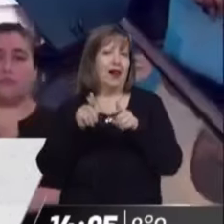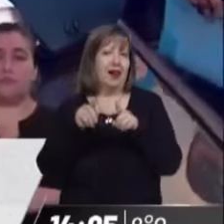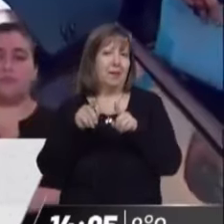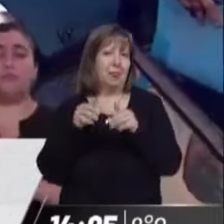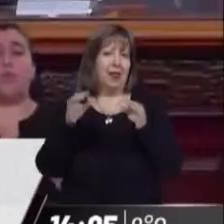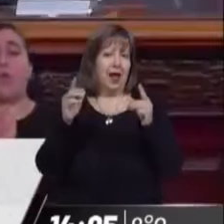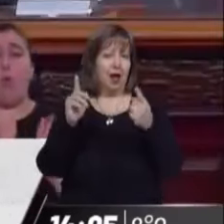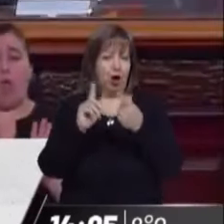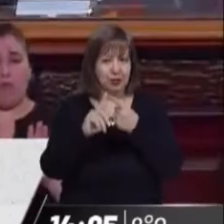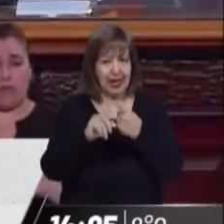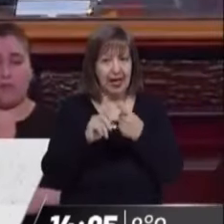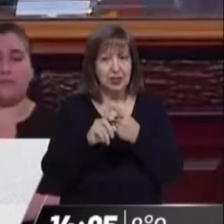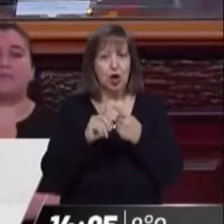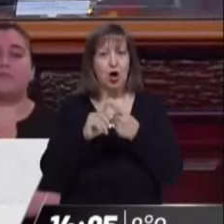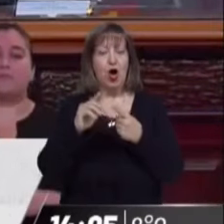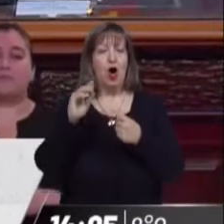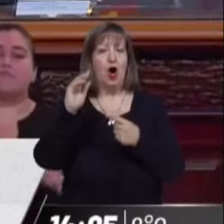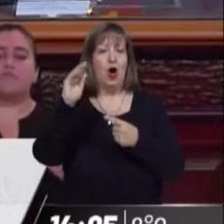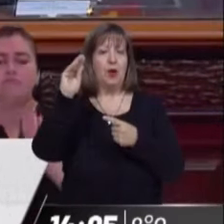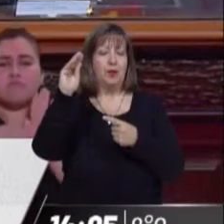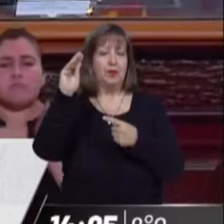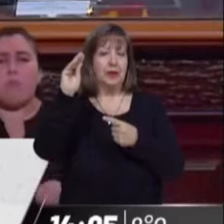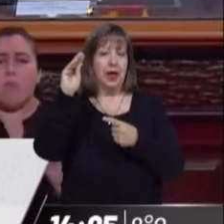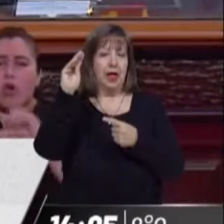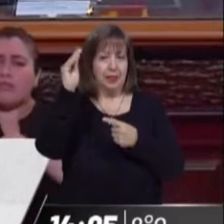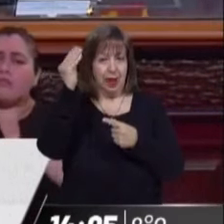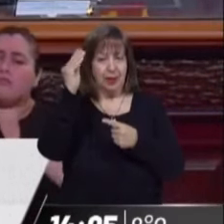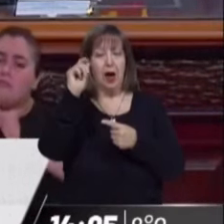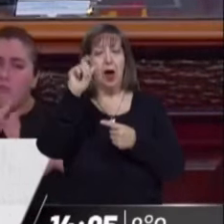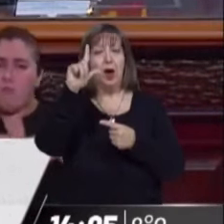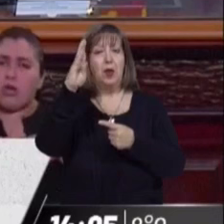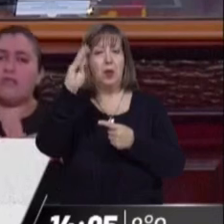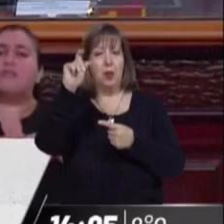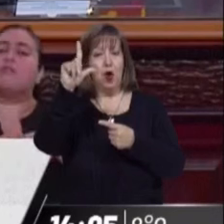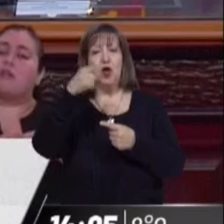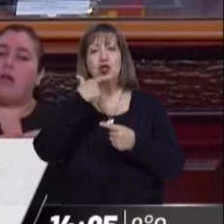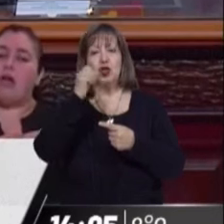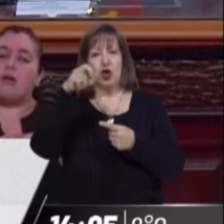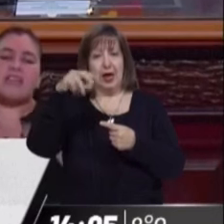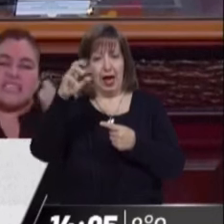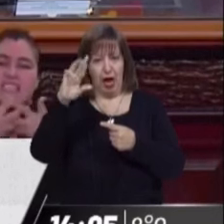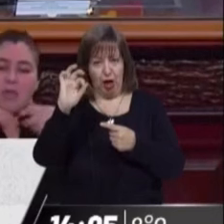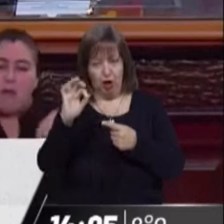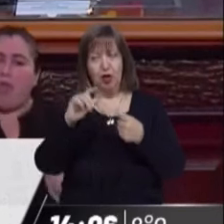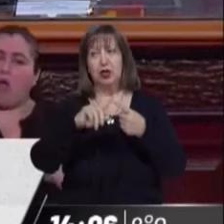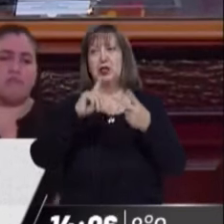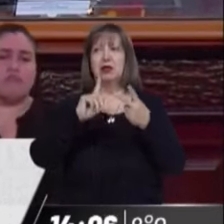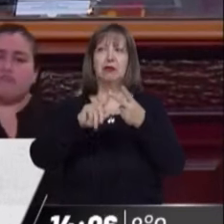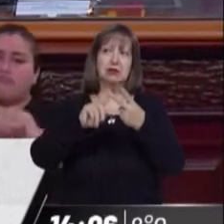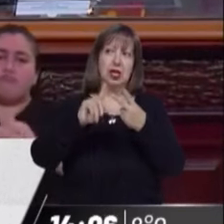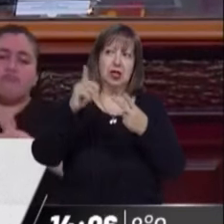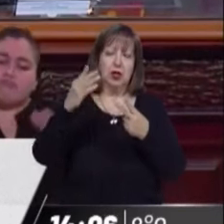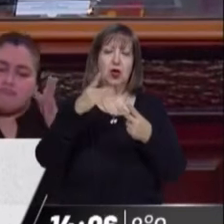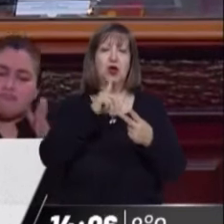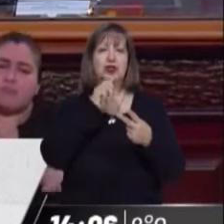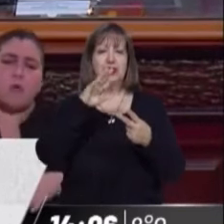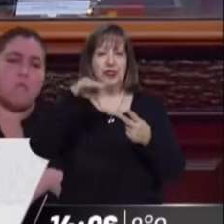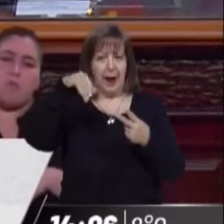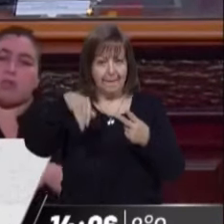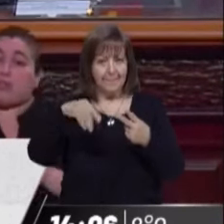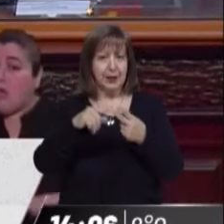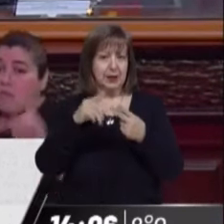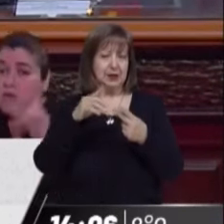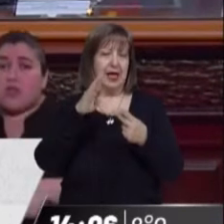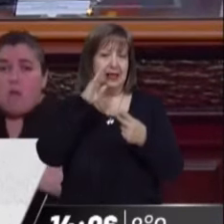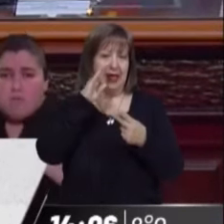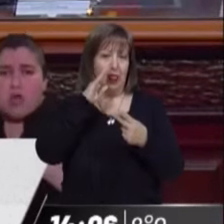con Jair Bolsonaro, todos con matices, pero siempre hay un denominador común. Por otro lado, ¿qué se está